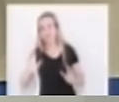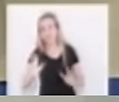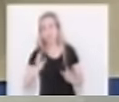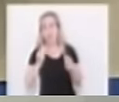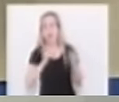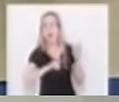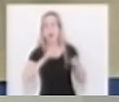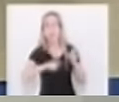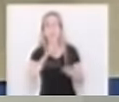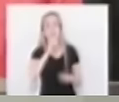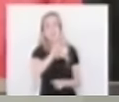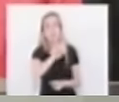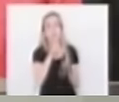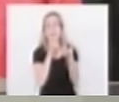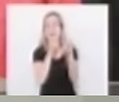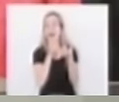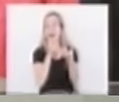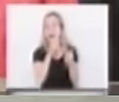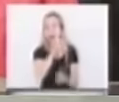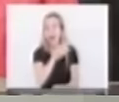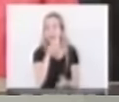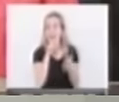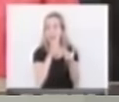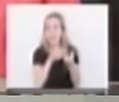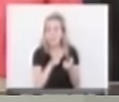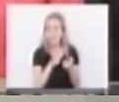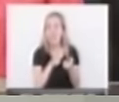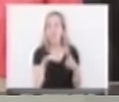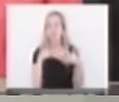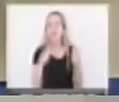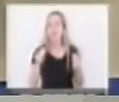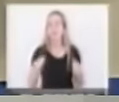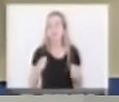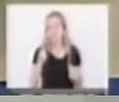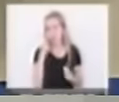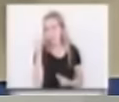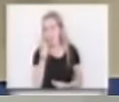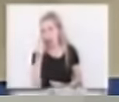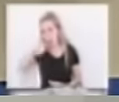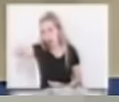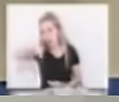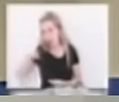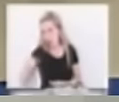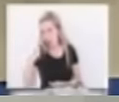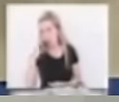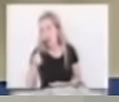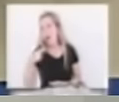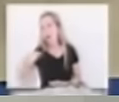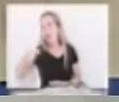alquilar, te cobraban más comisión de la permitida por ley, porque la comisión está